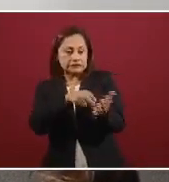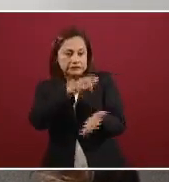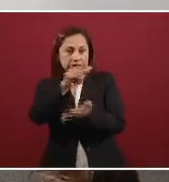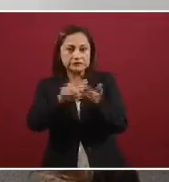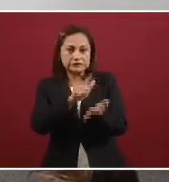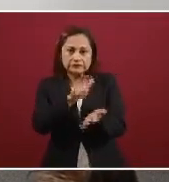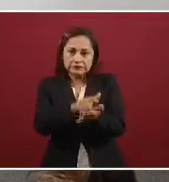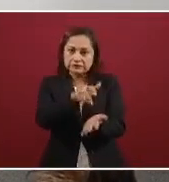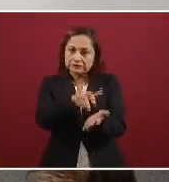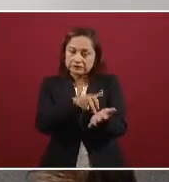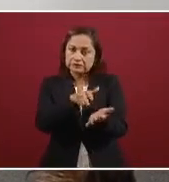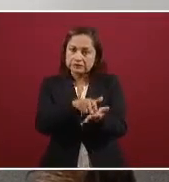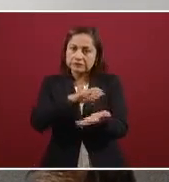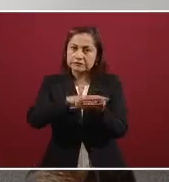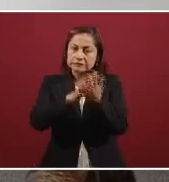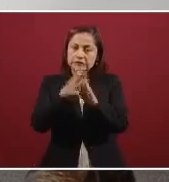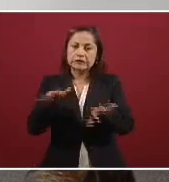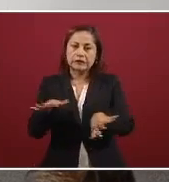conservar